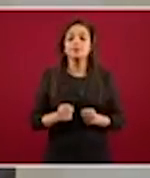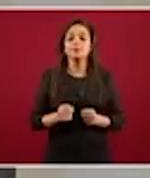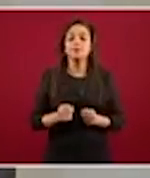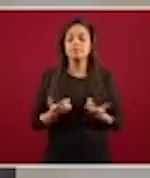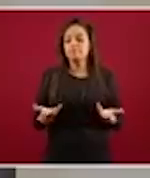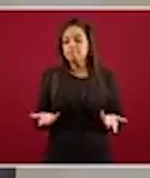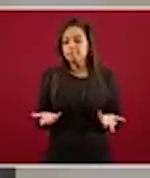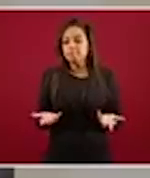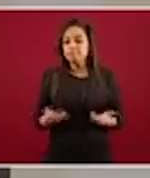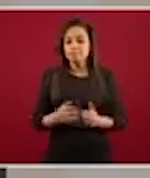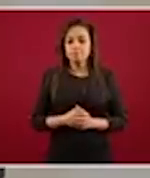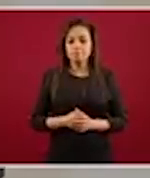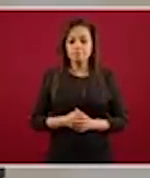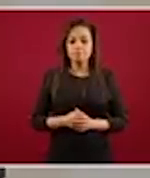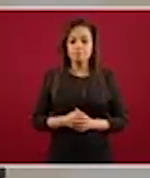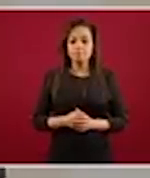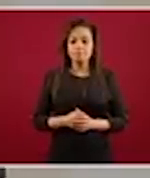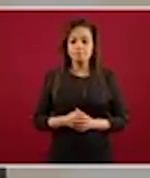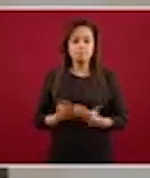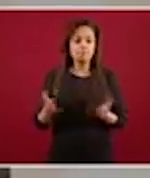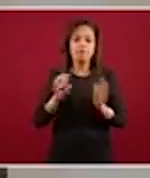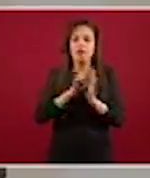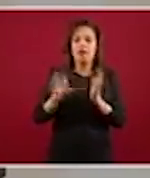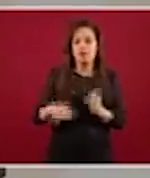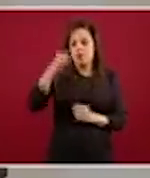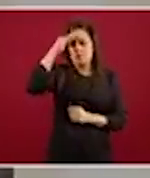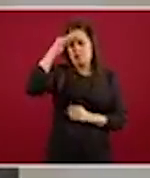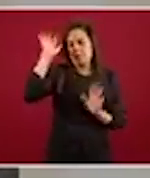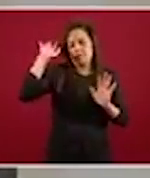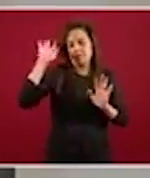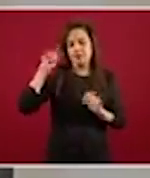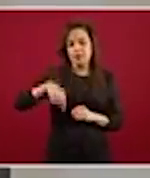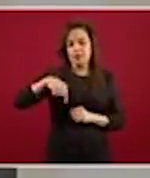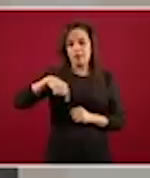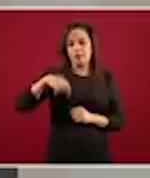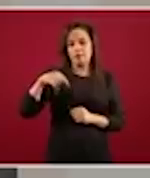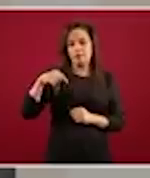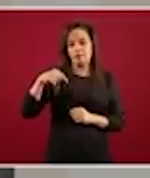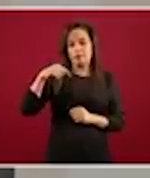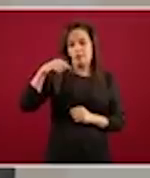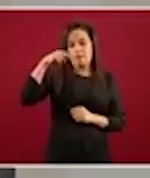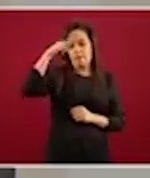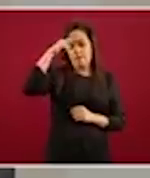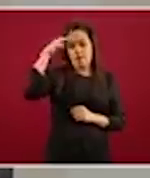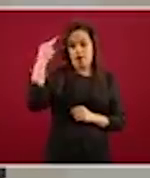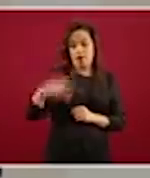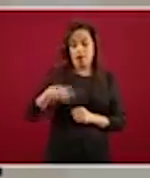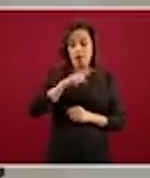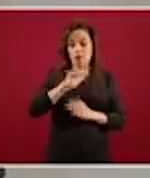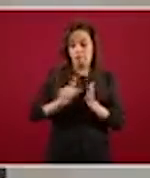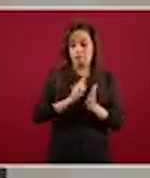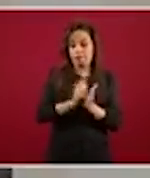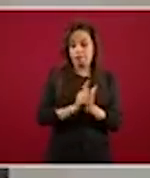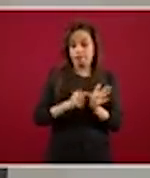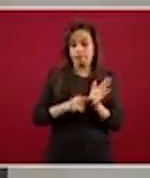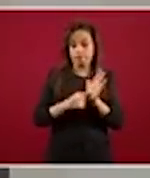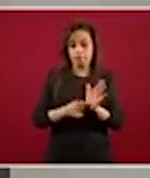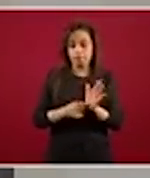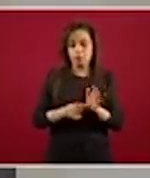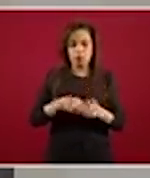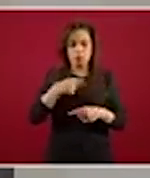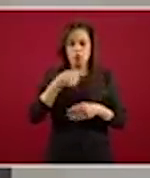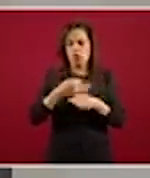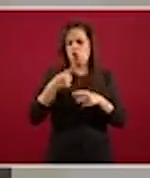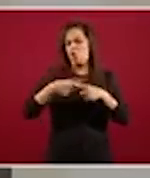que no se cometan, vamos a suponer que México dijese que tendríamos la potestad legal, de decir, toda la producción de